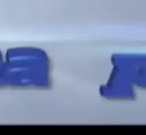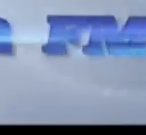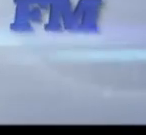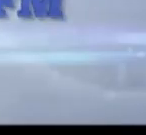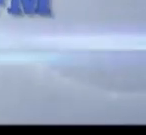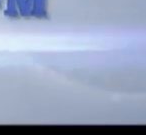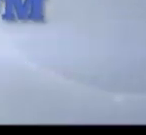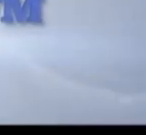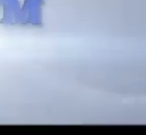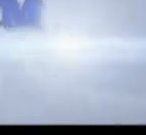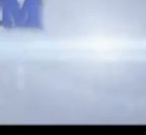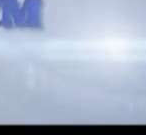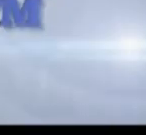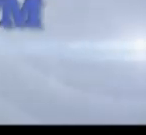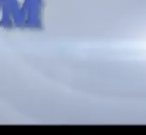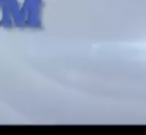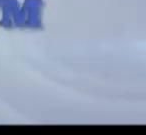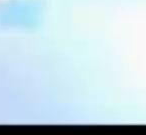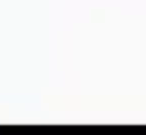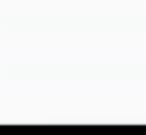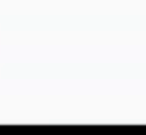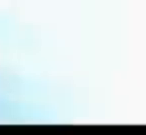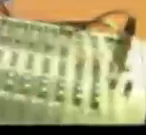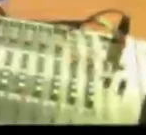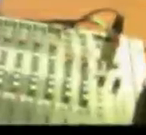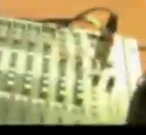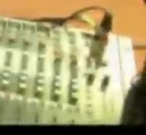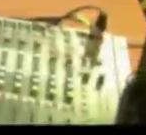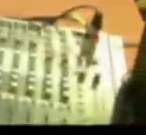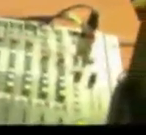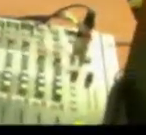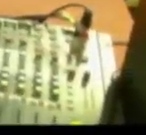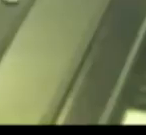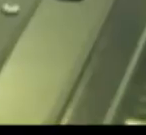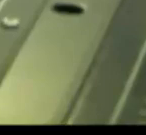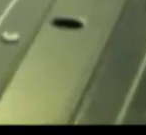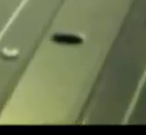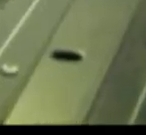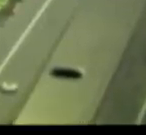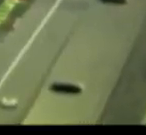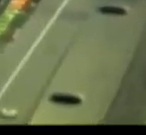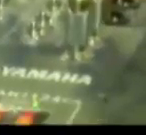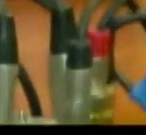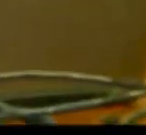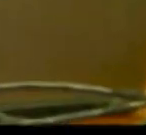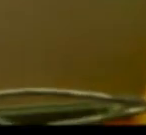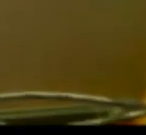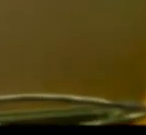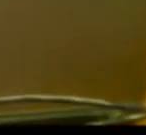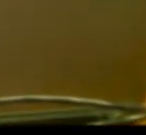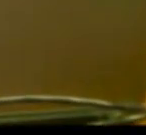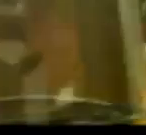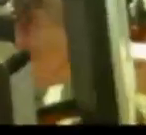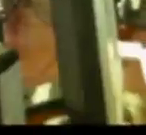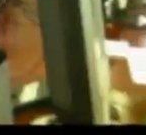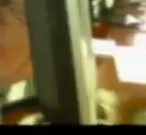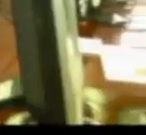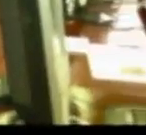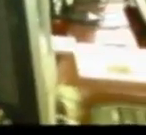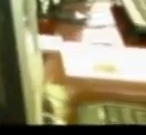Ahora, escúchanos en FM Quito 106.9. Cuenca